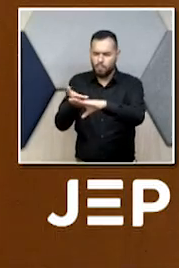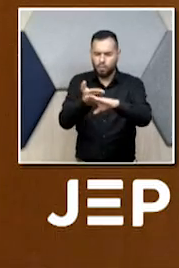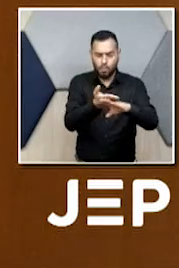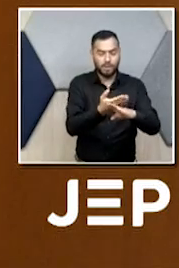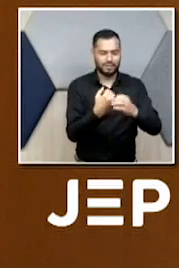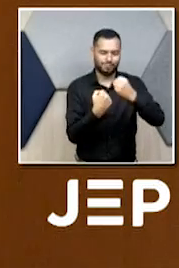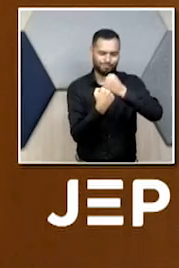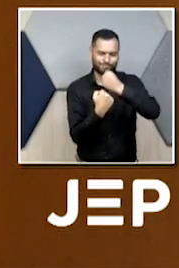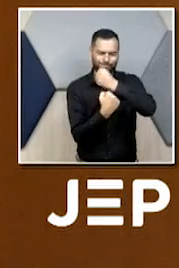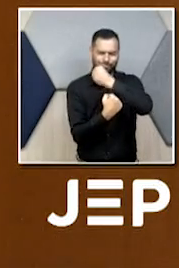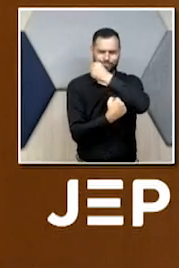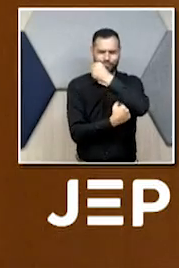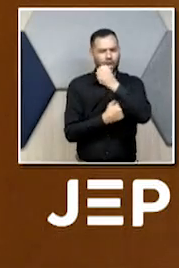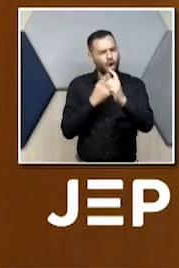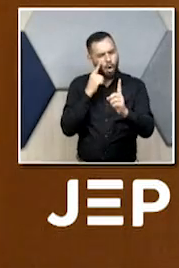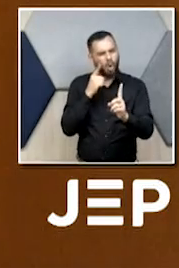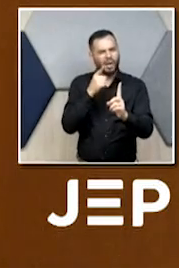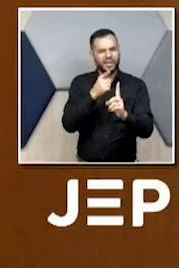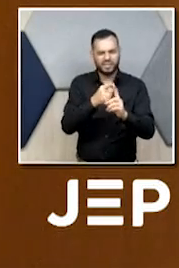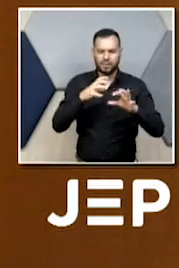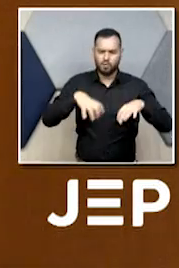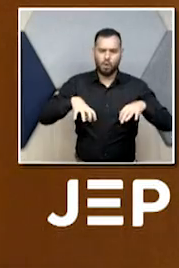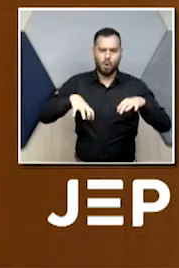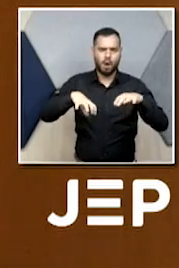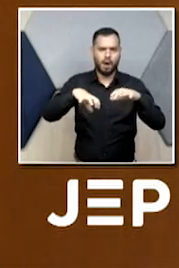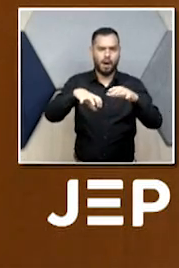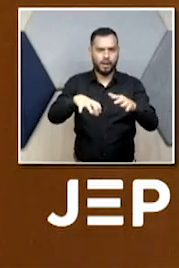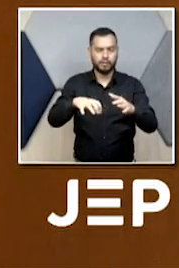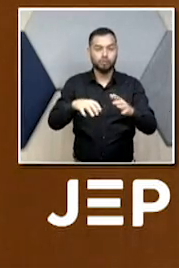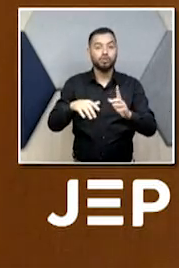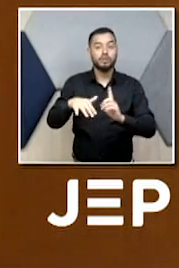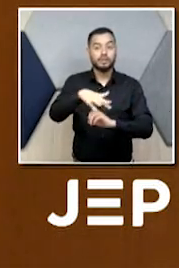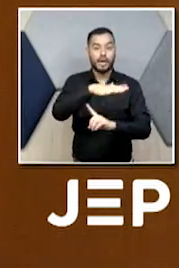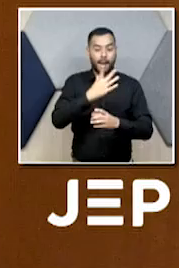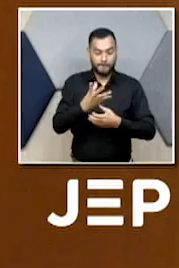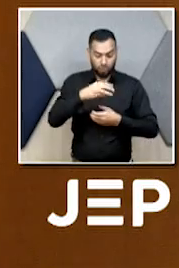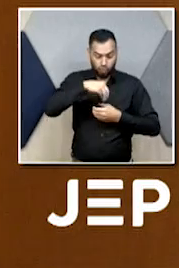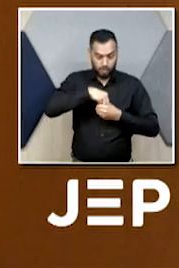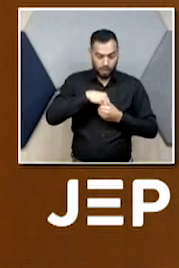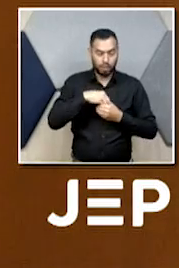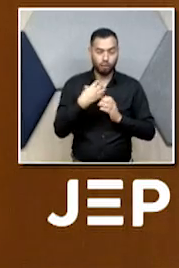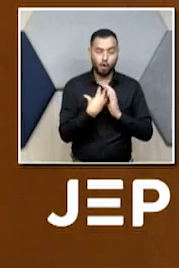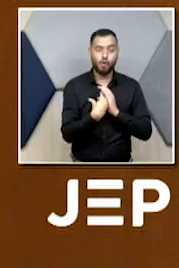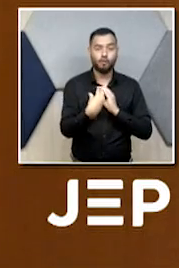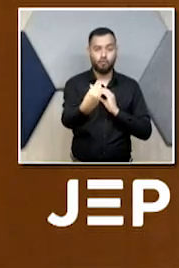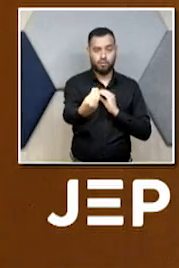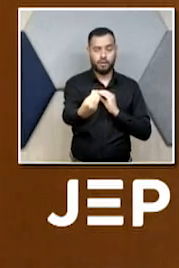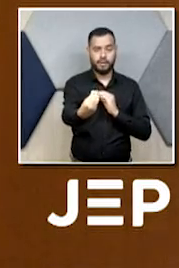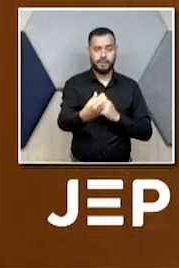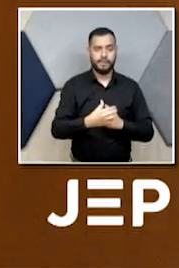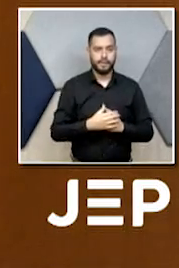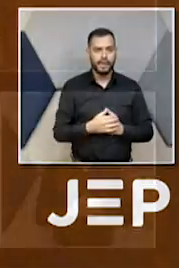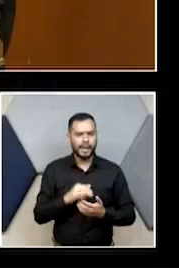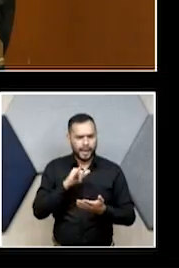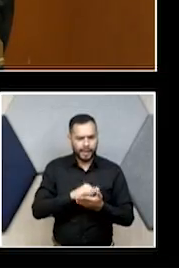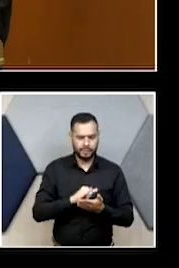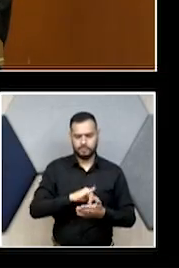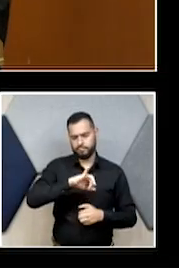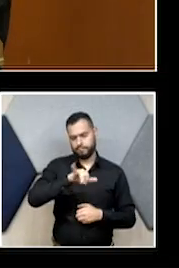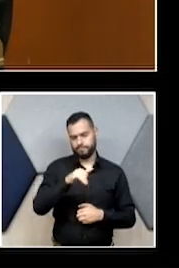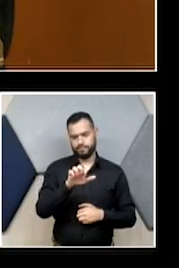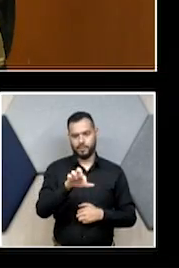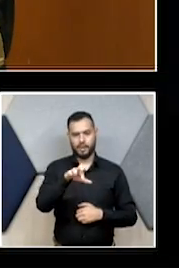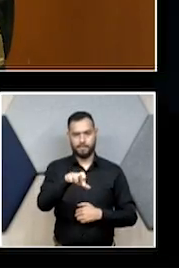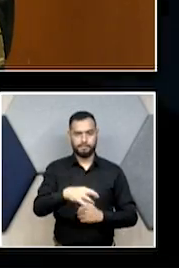nuestras actuaciones en el ámbito interno y externo de esta jurisdicción.